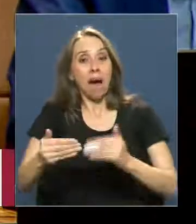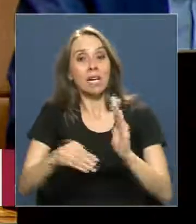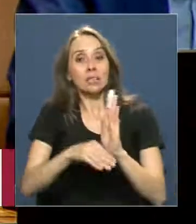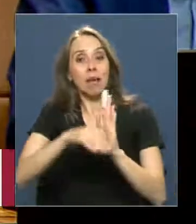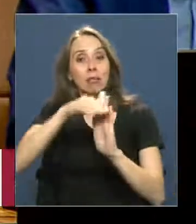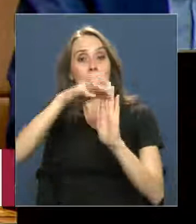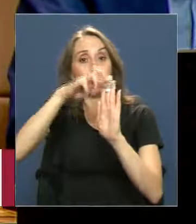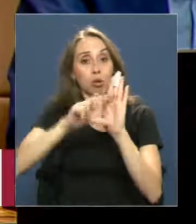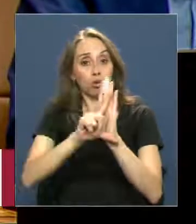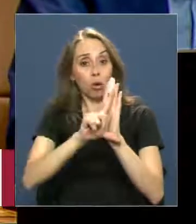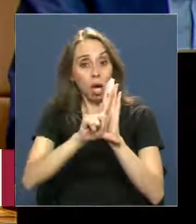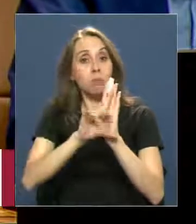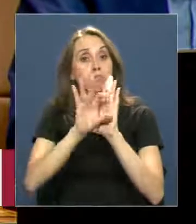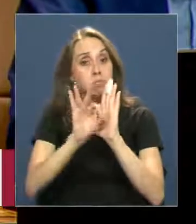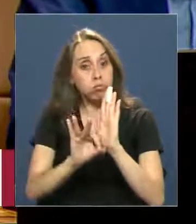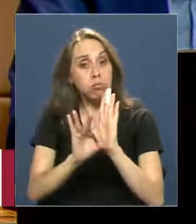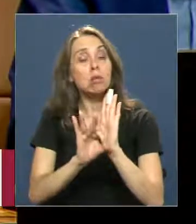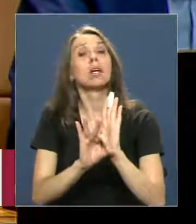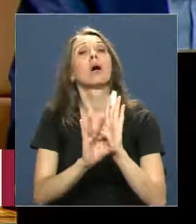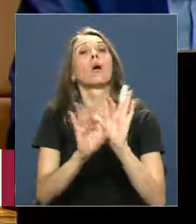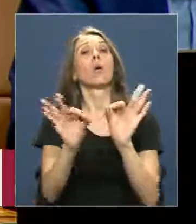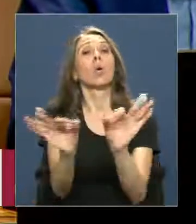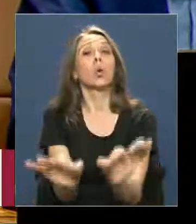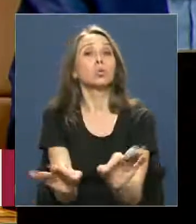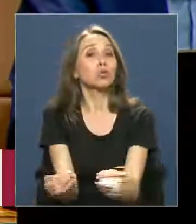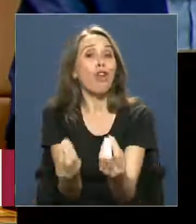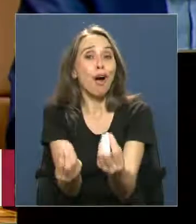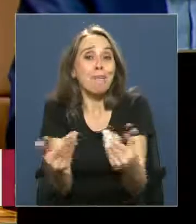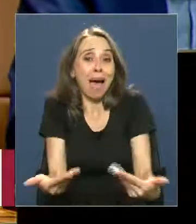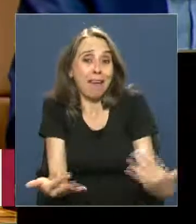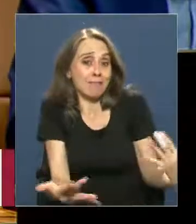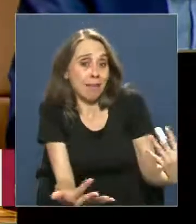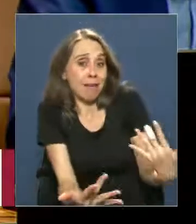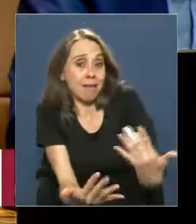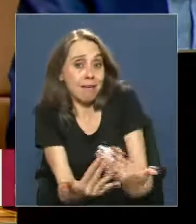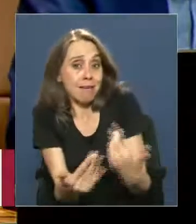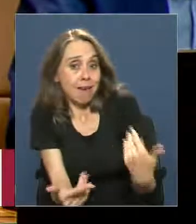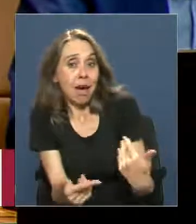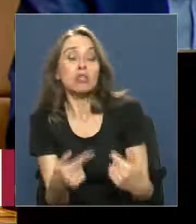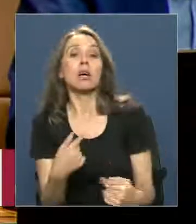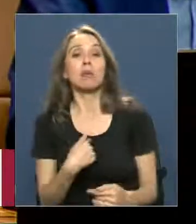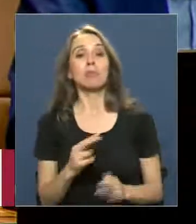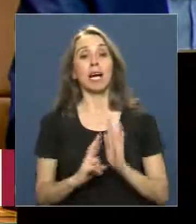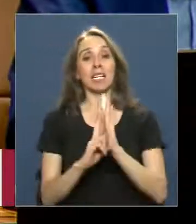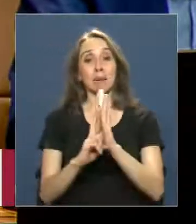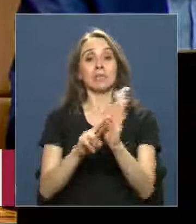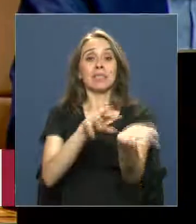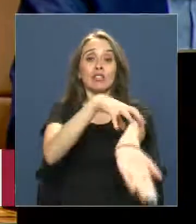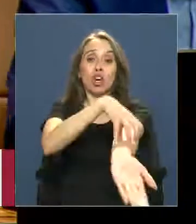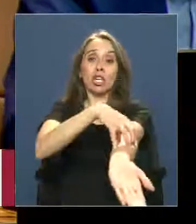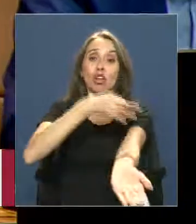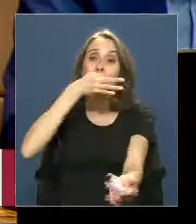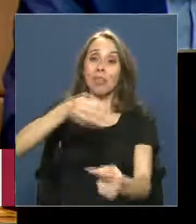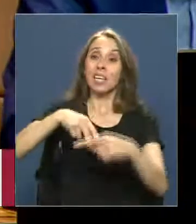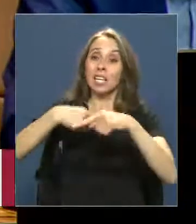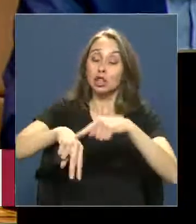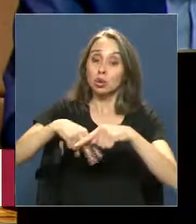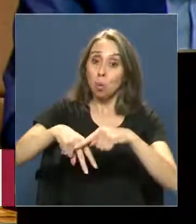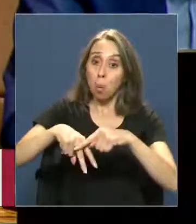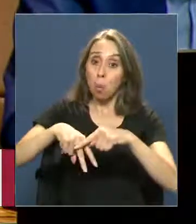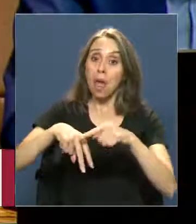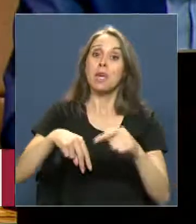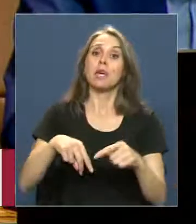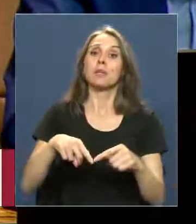hace sentido de lo que efectivamente está ocurriendo. Cuando uno representa regiones como la que he mencionado, Ñuble, en